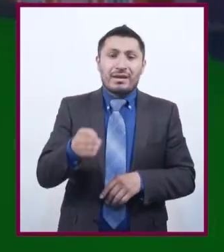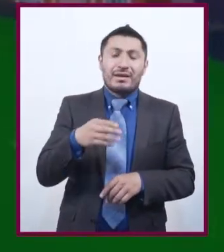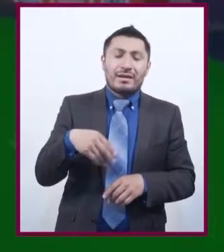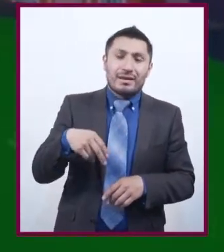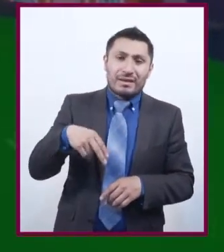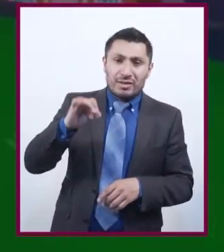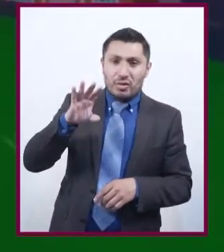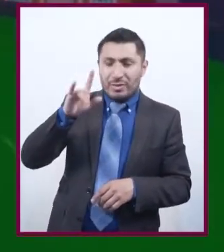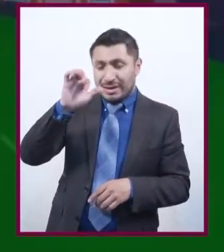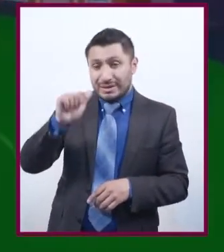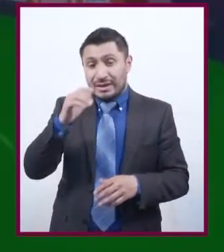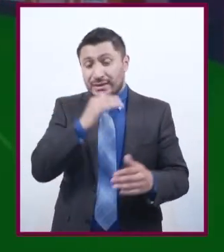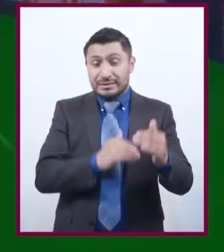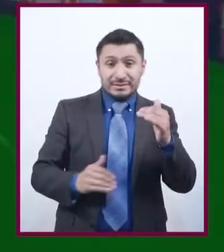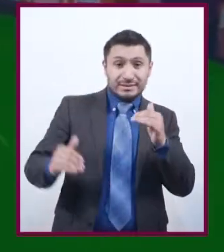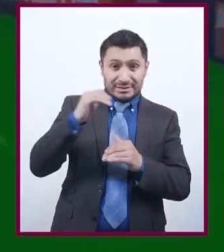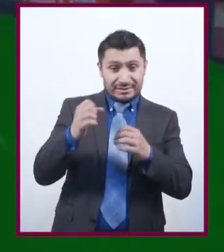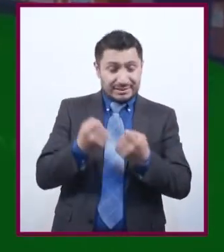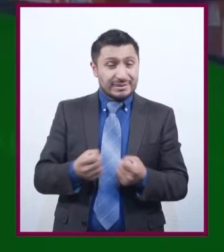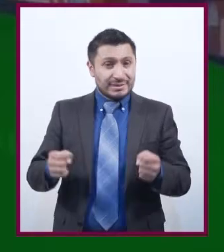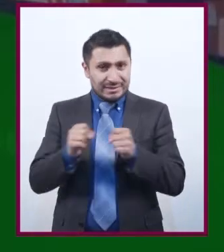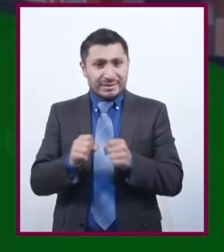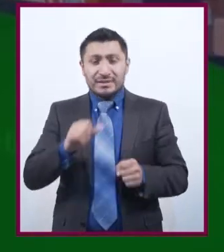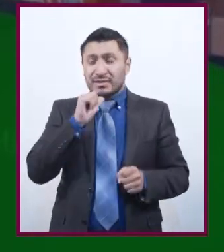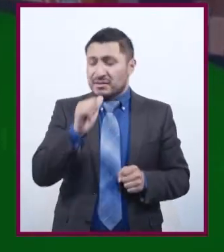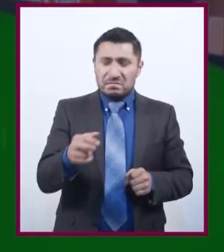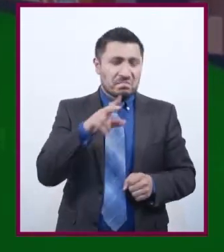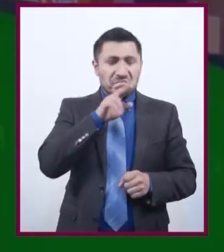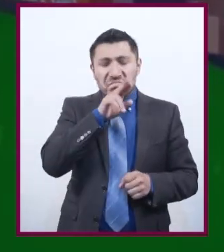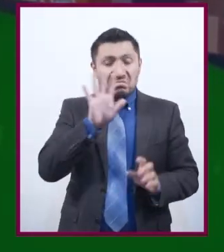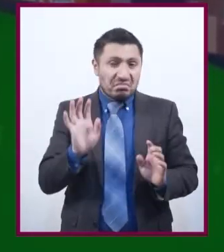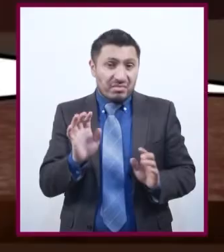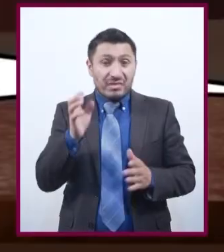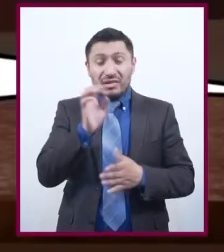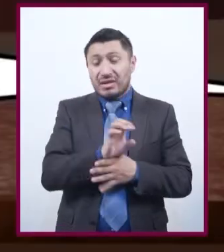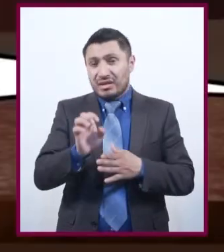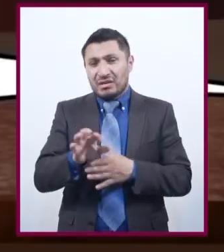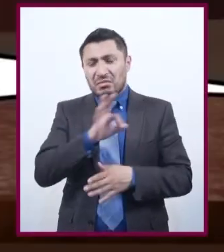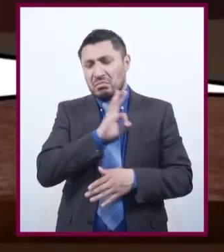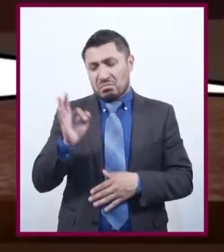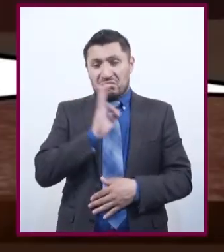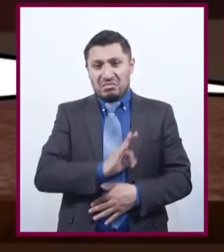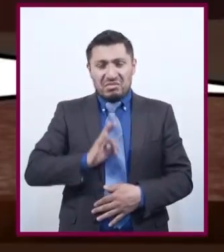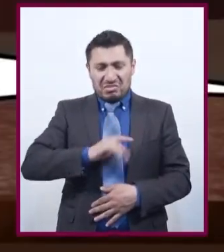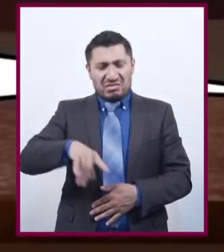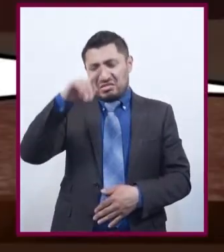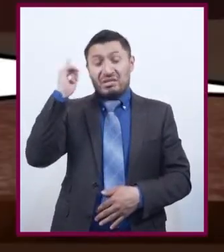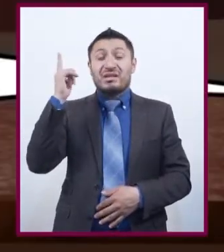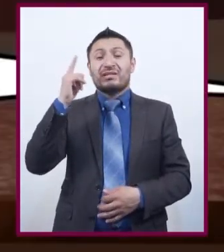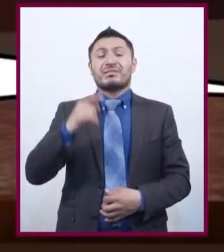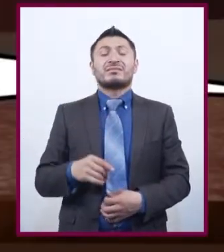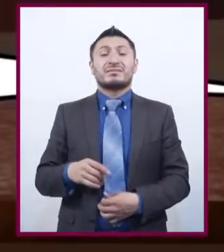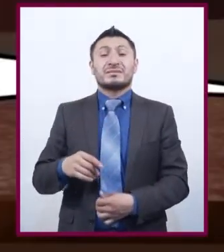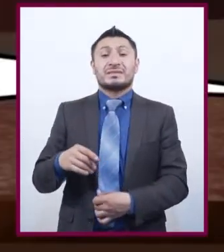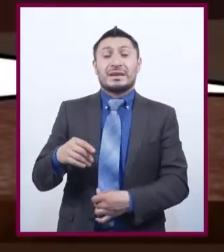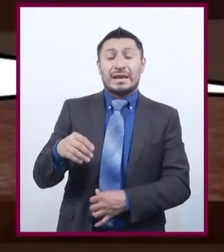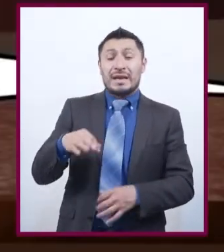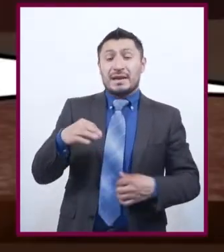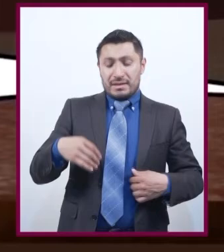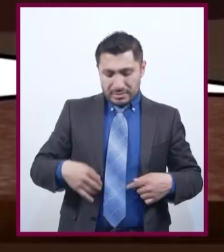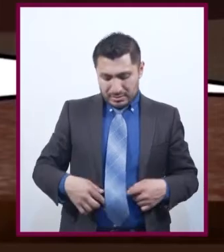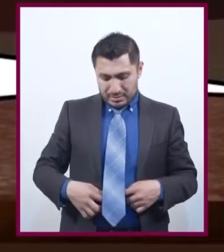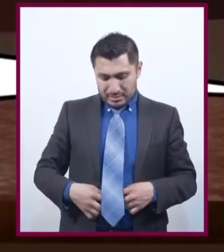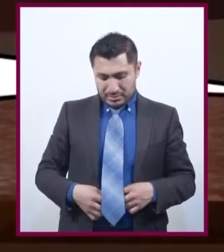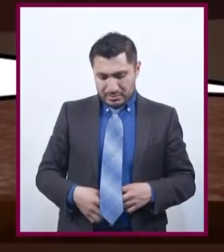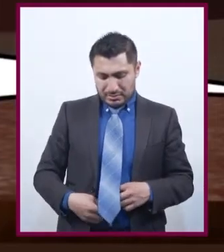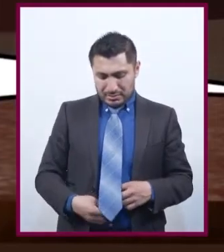Wilde plasma que la nobleza y la alta sociedad vivían sin preocupación alguna por lo tanto podían ser felices fácilmente